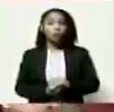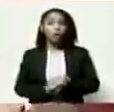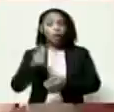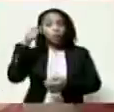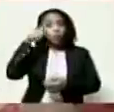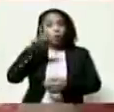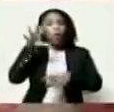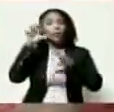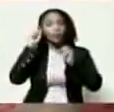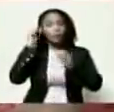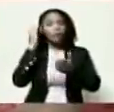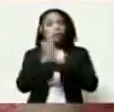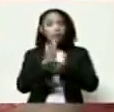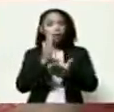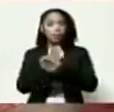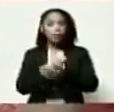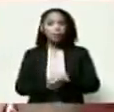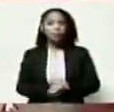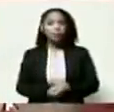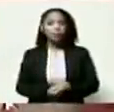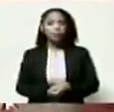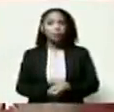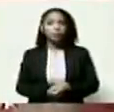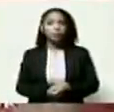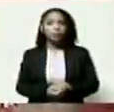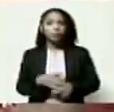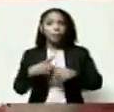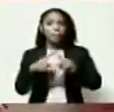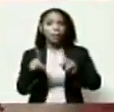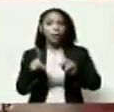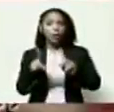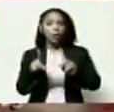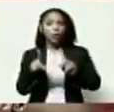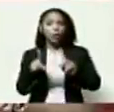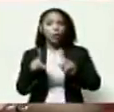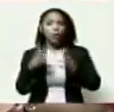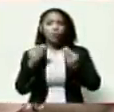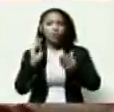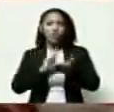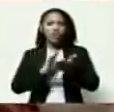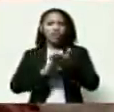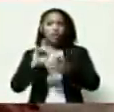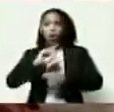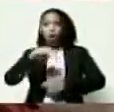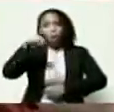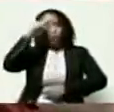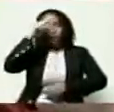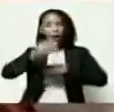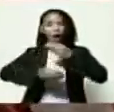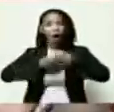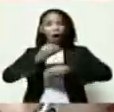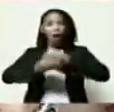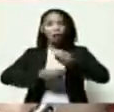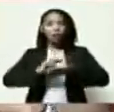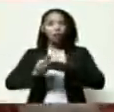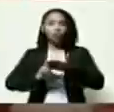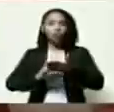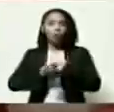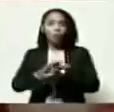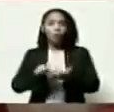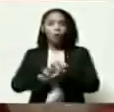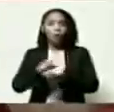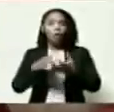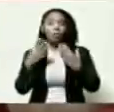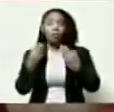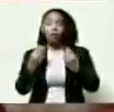El pueblo entiende siempre, pero no es, muchas veces no le molesta que no le hagan y no le solucionen el problema